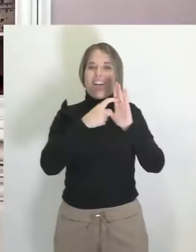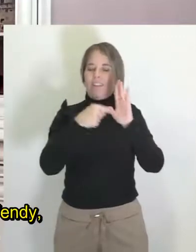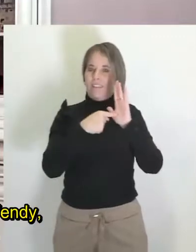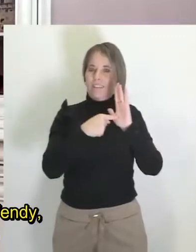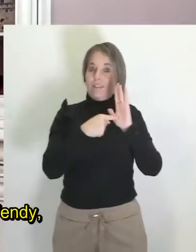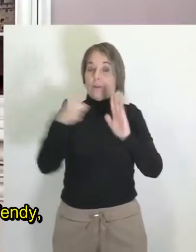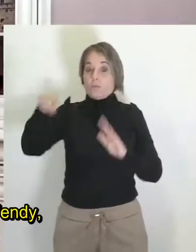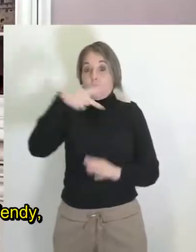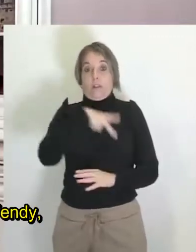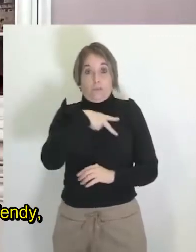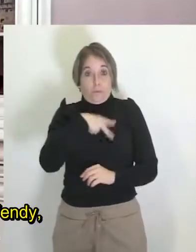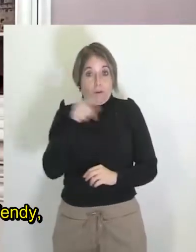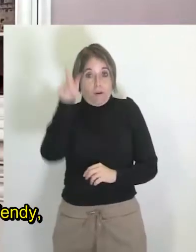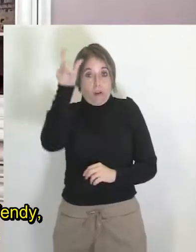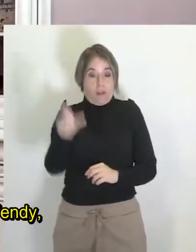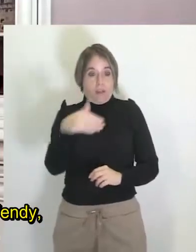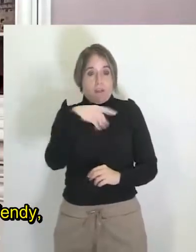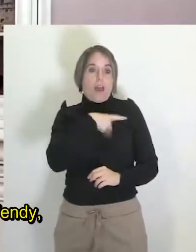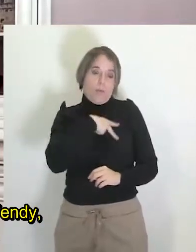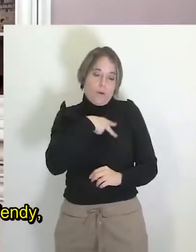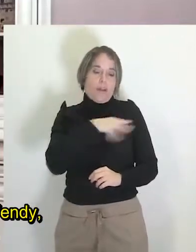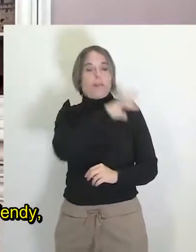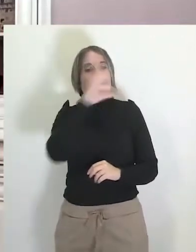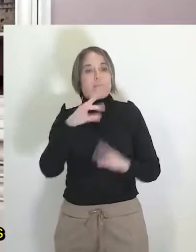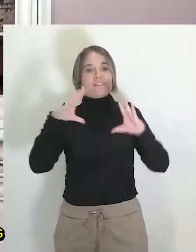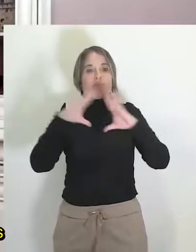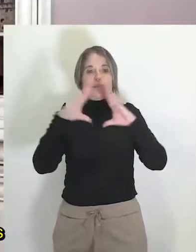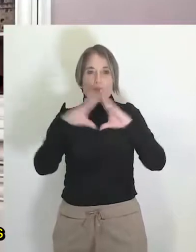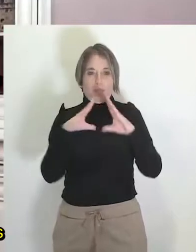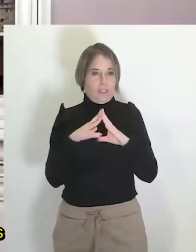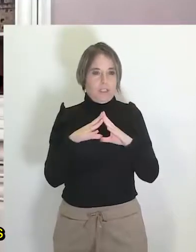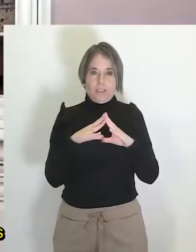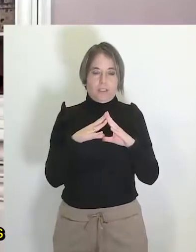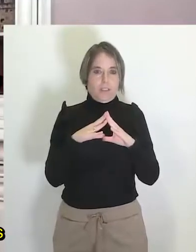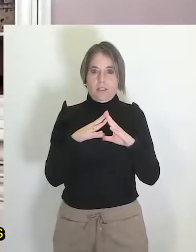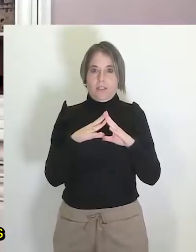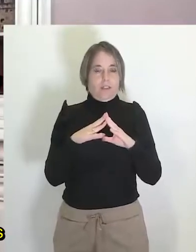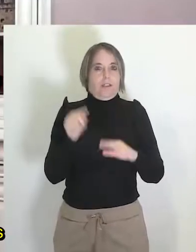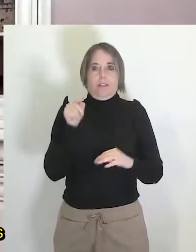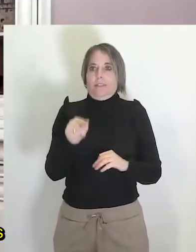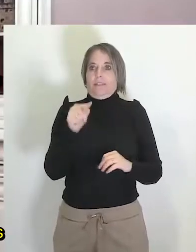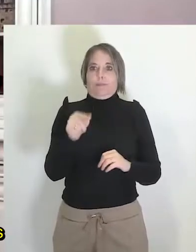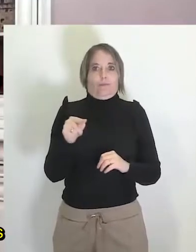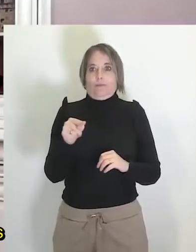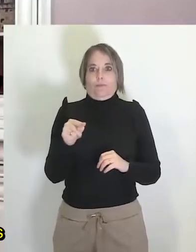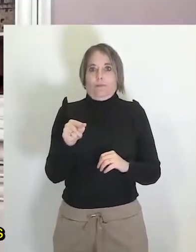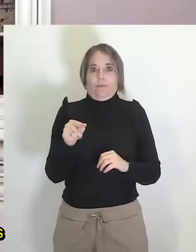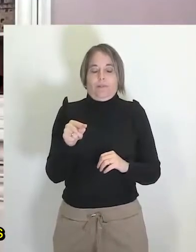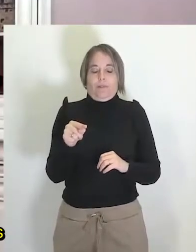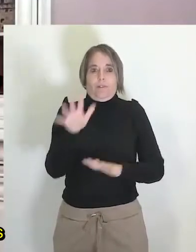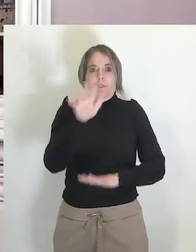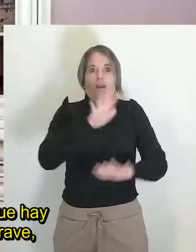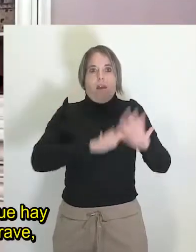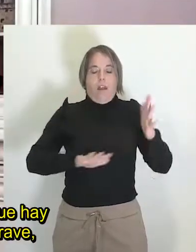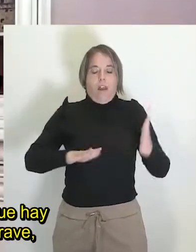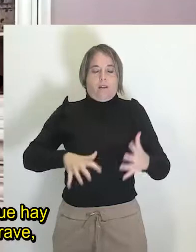E imagino que como abogada, Wendy, aparte de como feminista, pero como abogada, Esto remueve